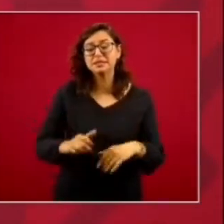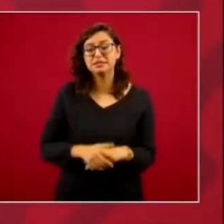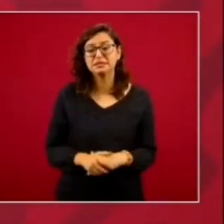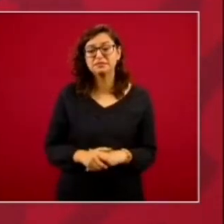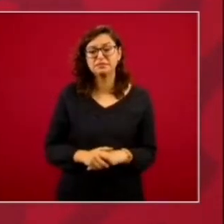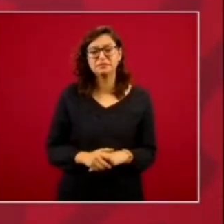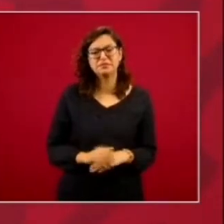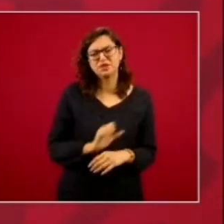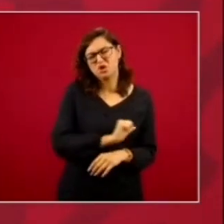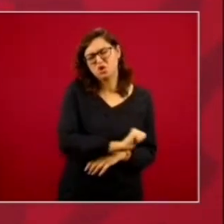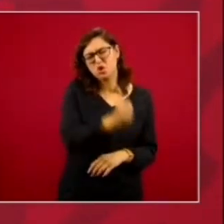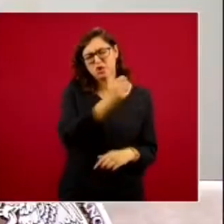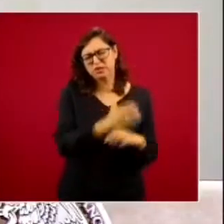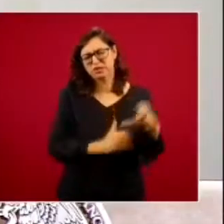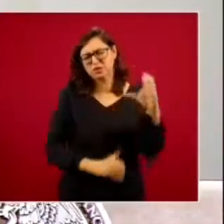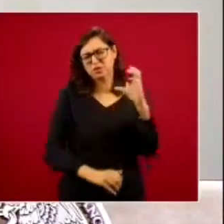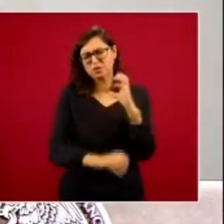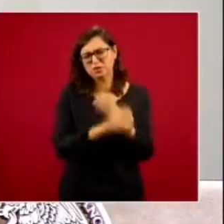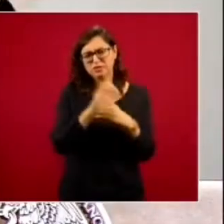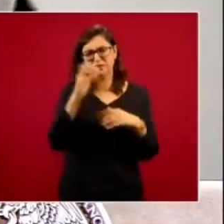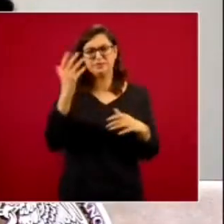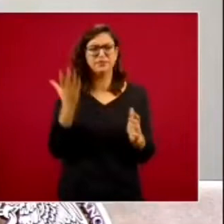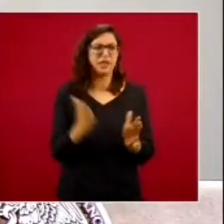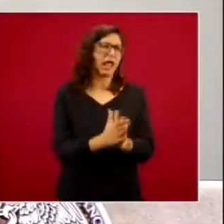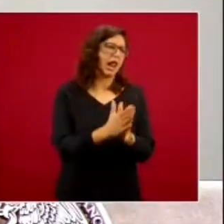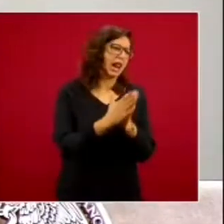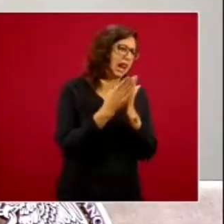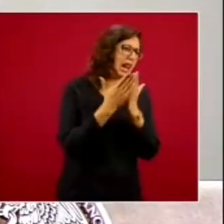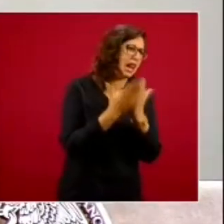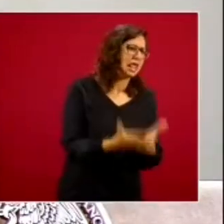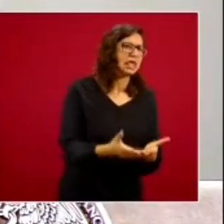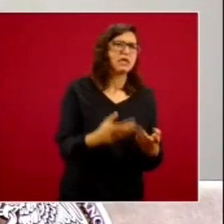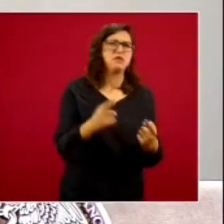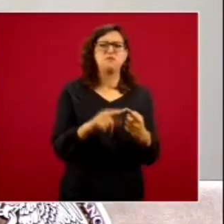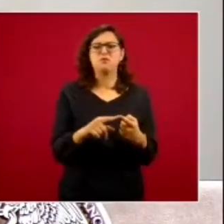más otras cosas. Se les compraban libros,